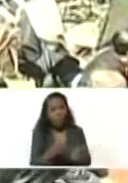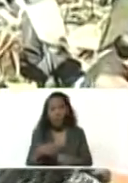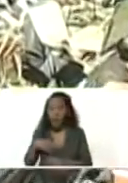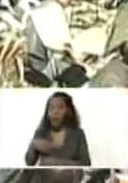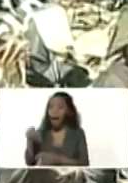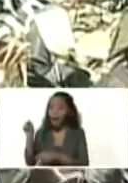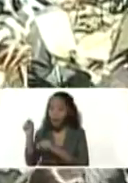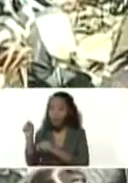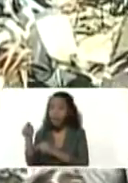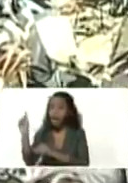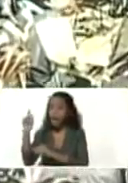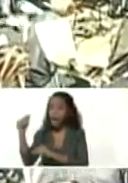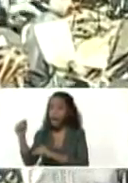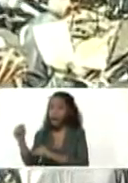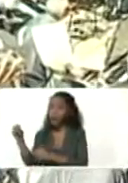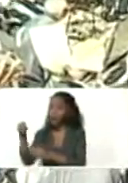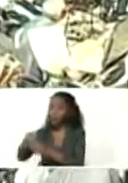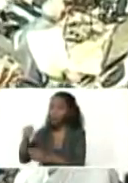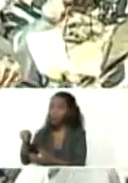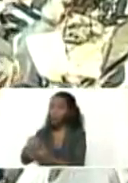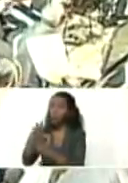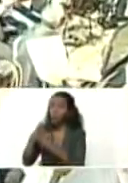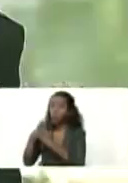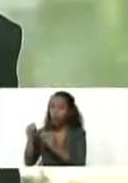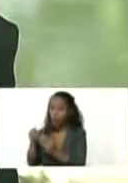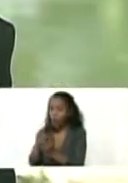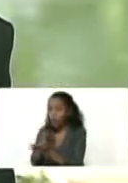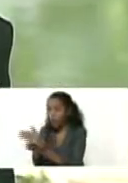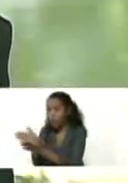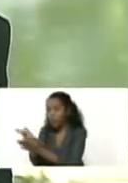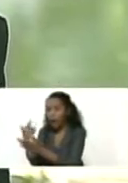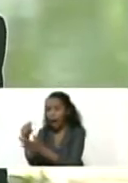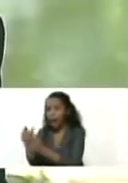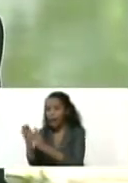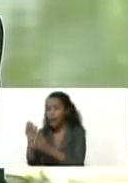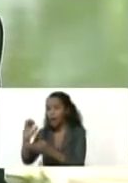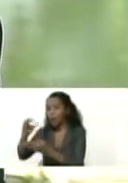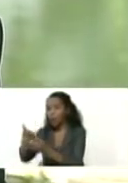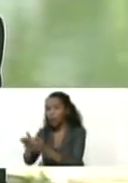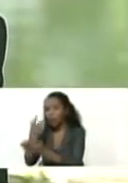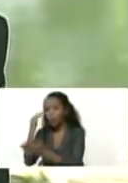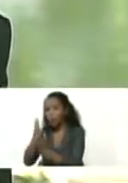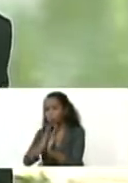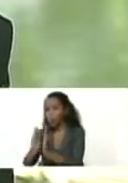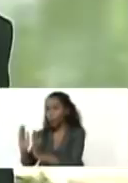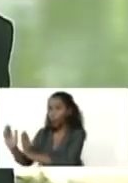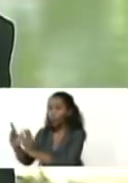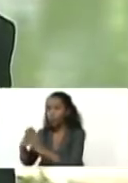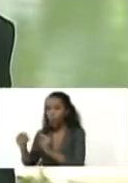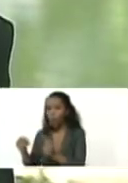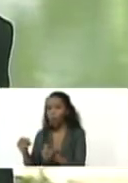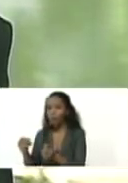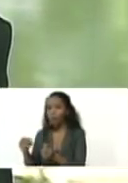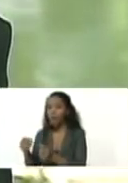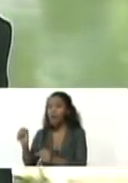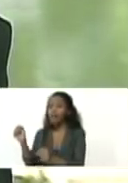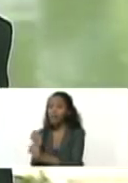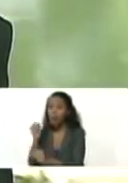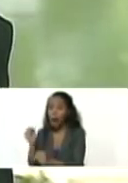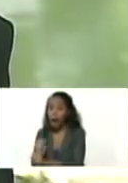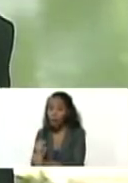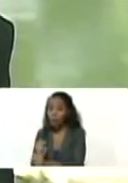la materia de teología ya está totalmente completo. Se está trabajando